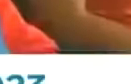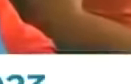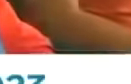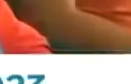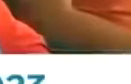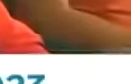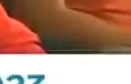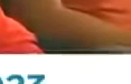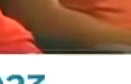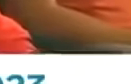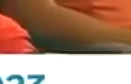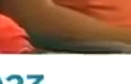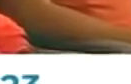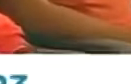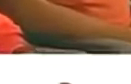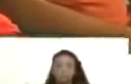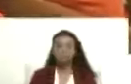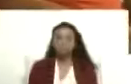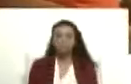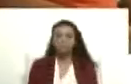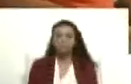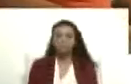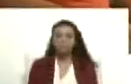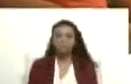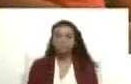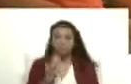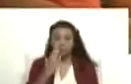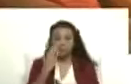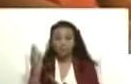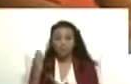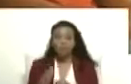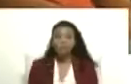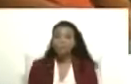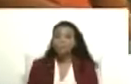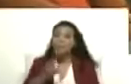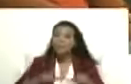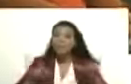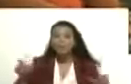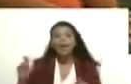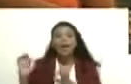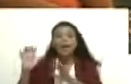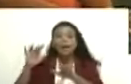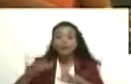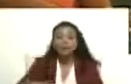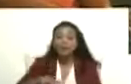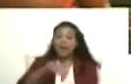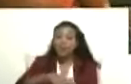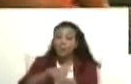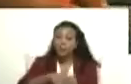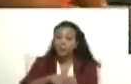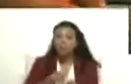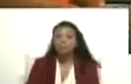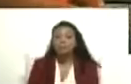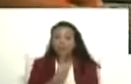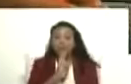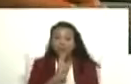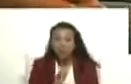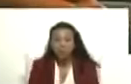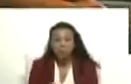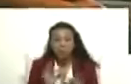destino de la Guayana Esequiba, sobre la defensa de nuestra Guayana Esequiba, y la respuesta ha